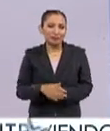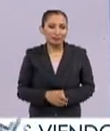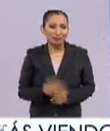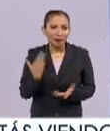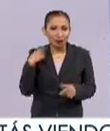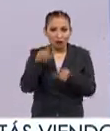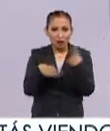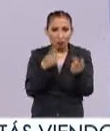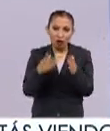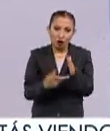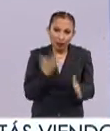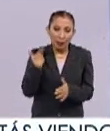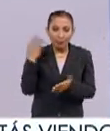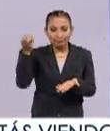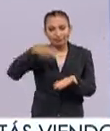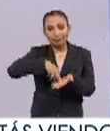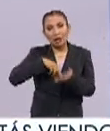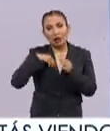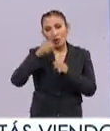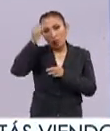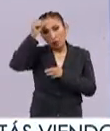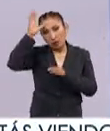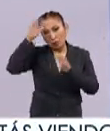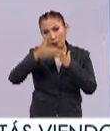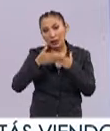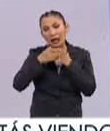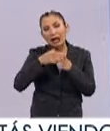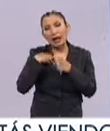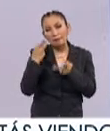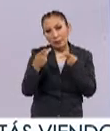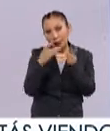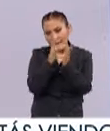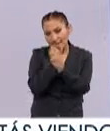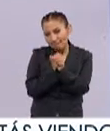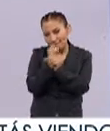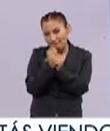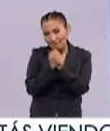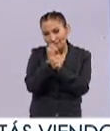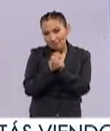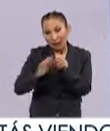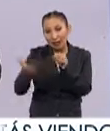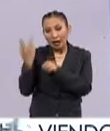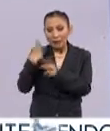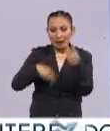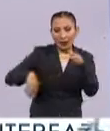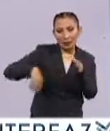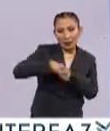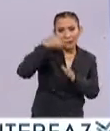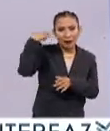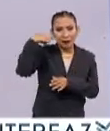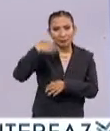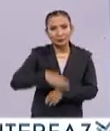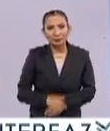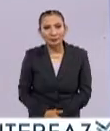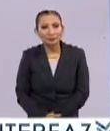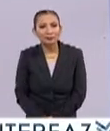precisamente estuvimos nuevamente a bordo del buque Cuauhtémoc, y esto es lo que les preparamos desde a su arribo a